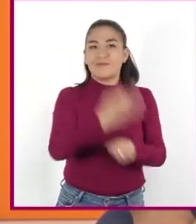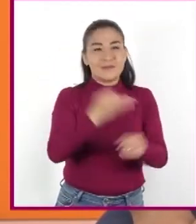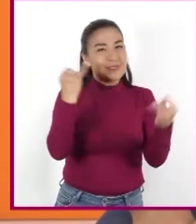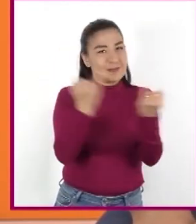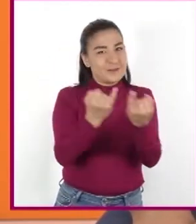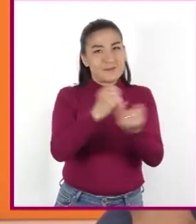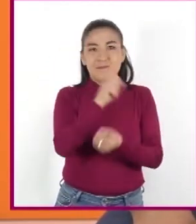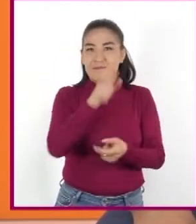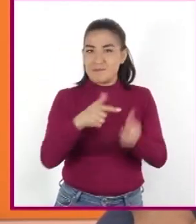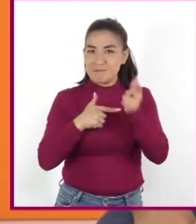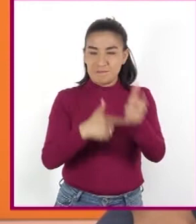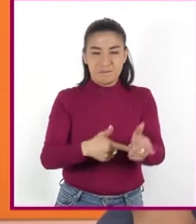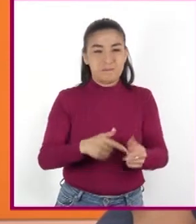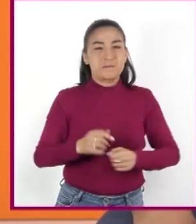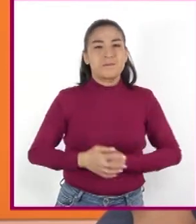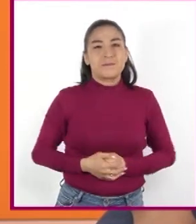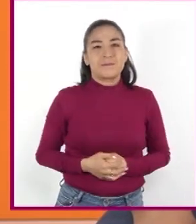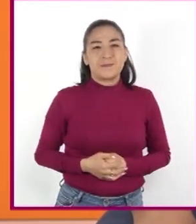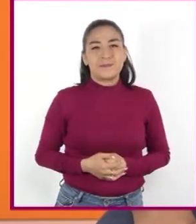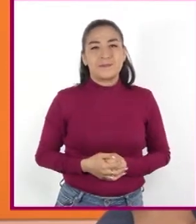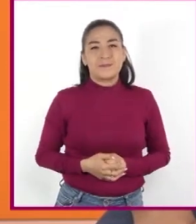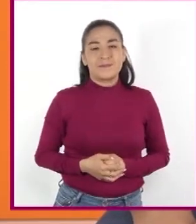días.